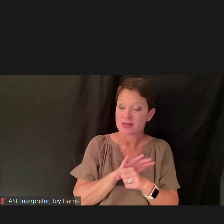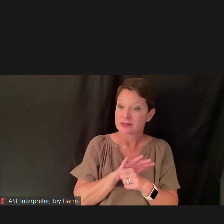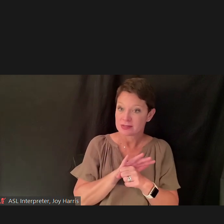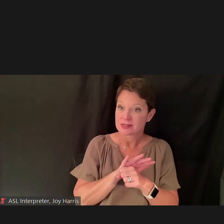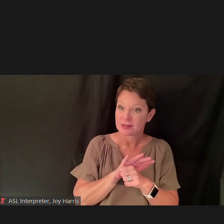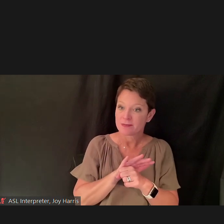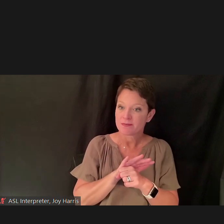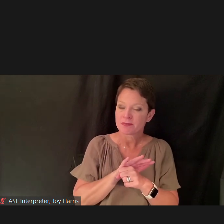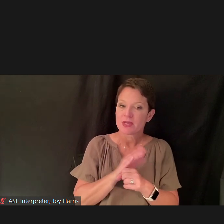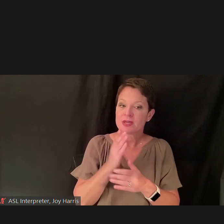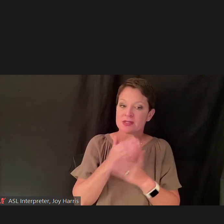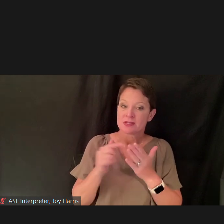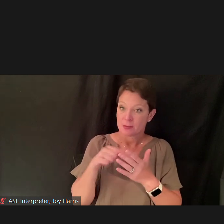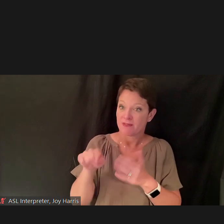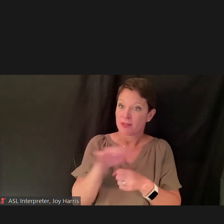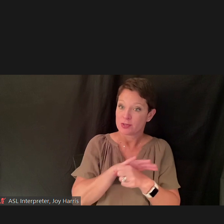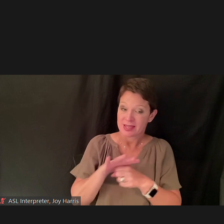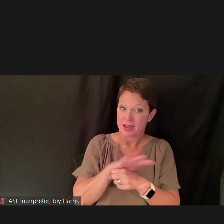viven en estas áreas,